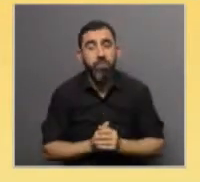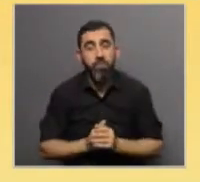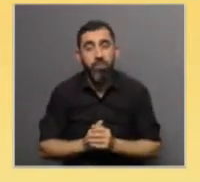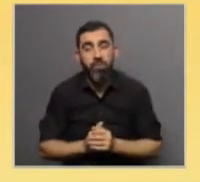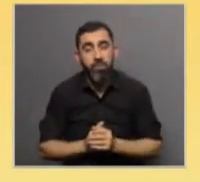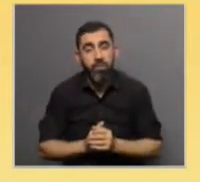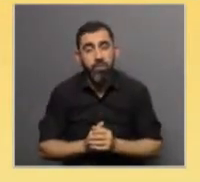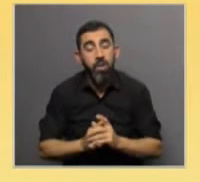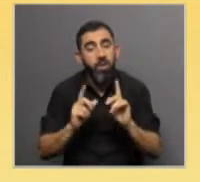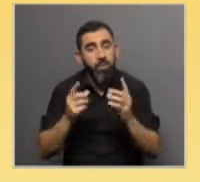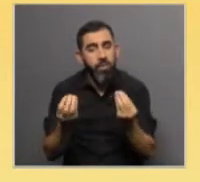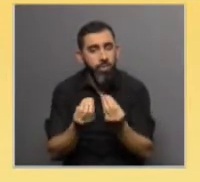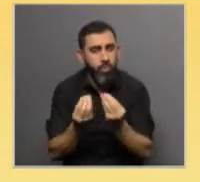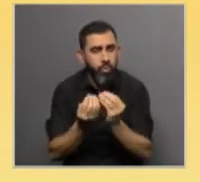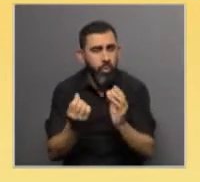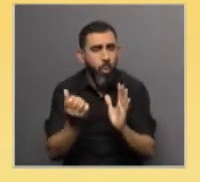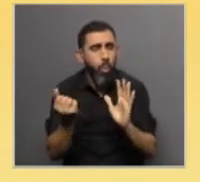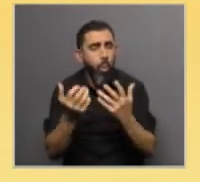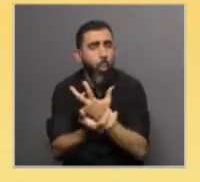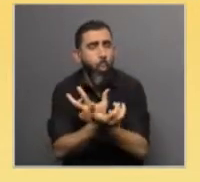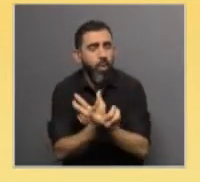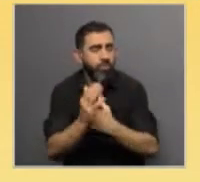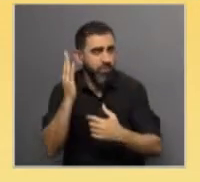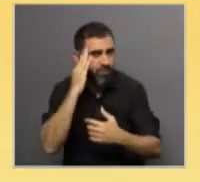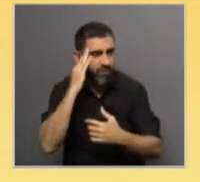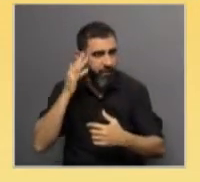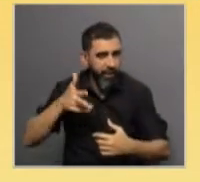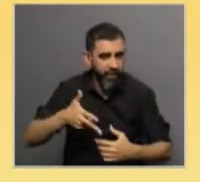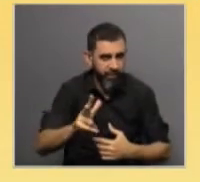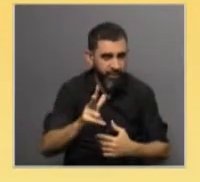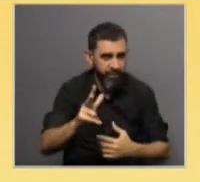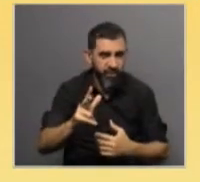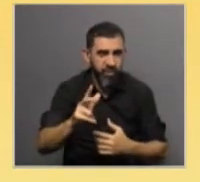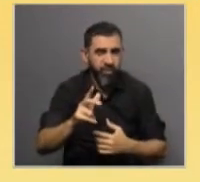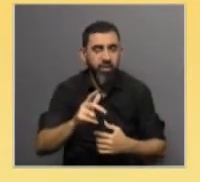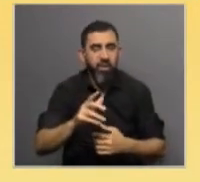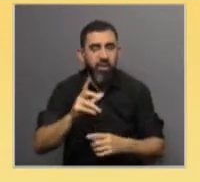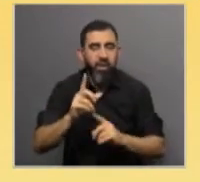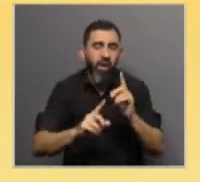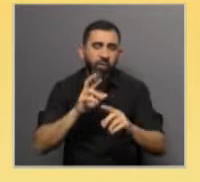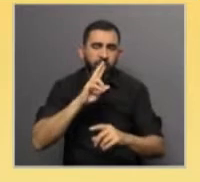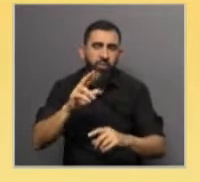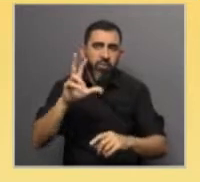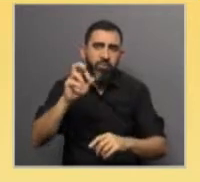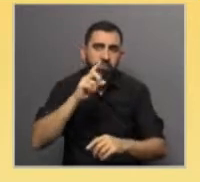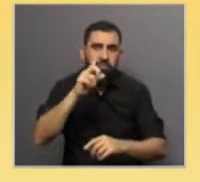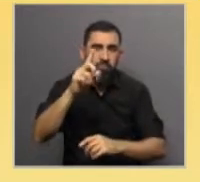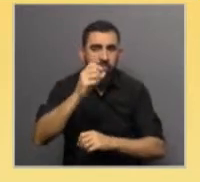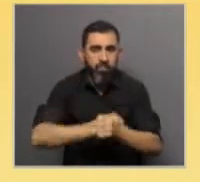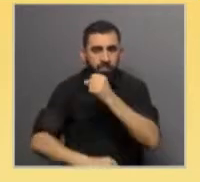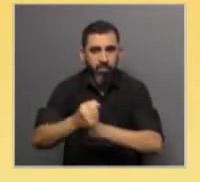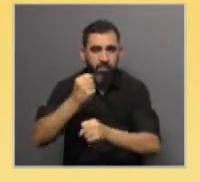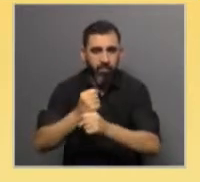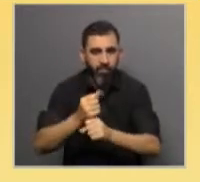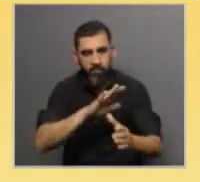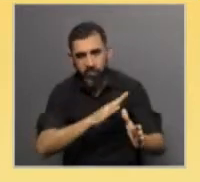muchos de ellos están datados. Y todas las dataciones que encontramos arrojan resultados del orden de los 30.000 años, que por una